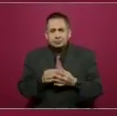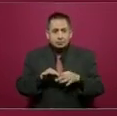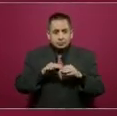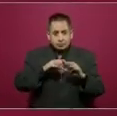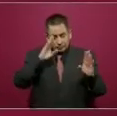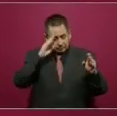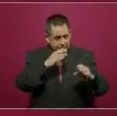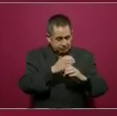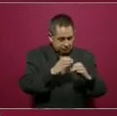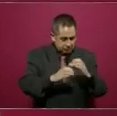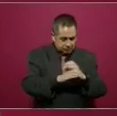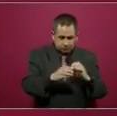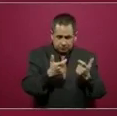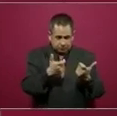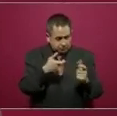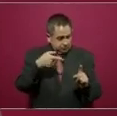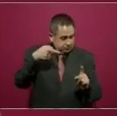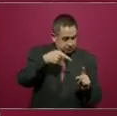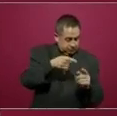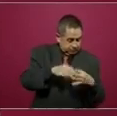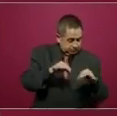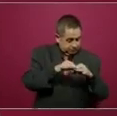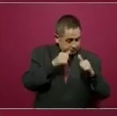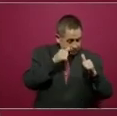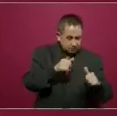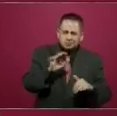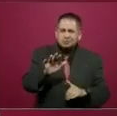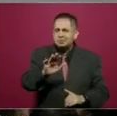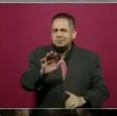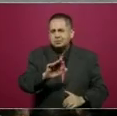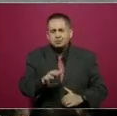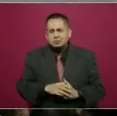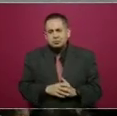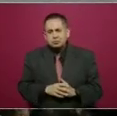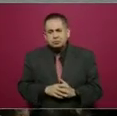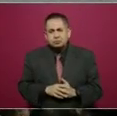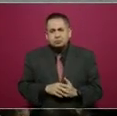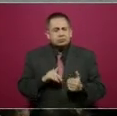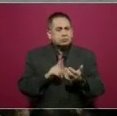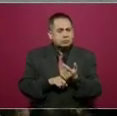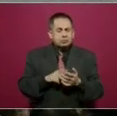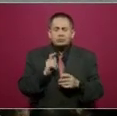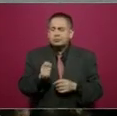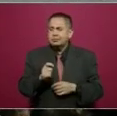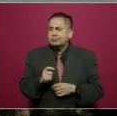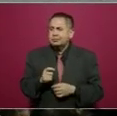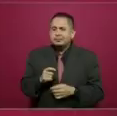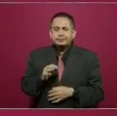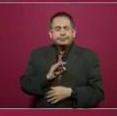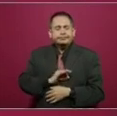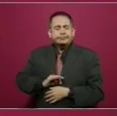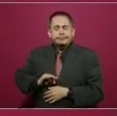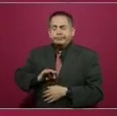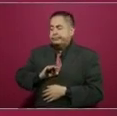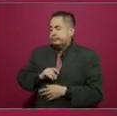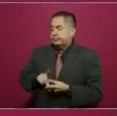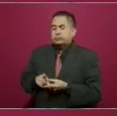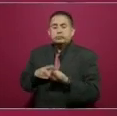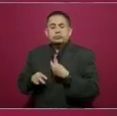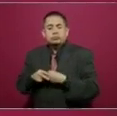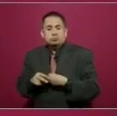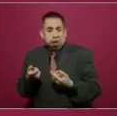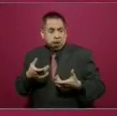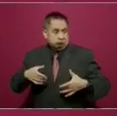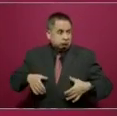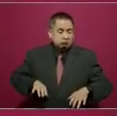materiales lo principal, que se entienda que la felicidad no es acumular